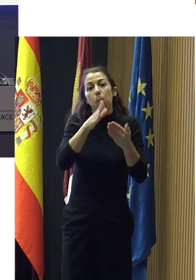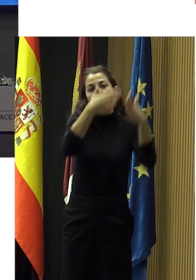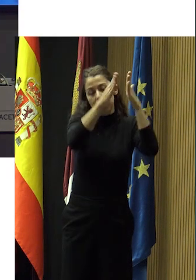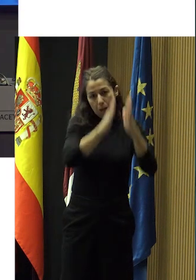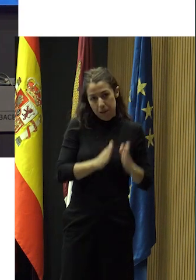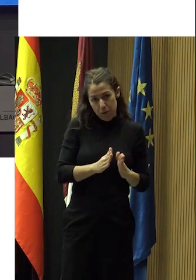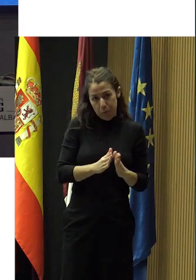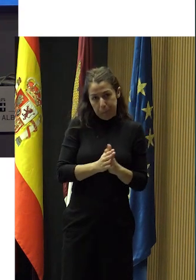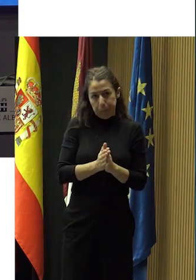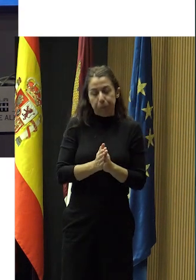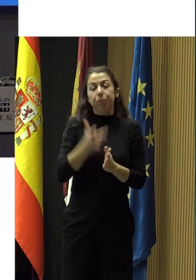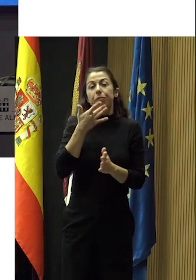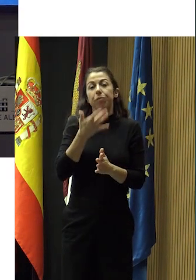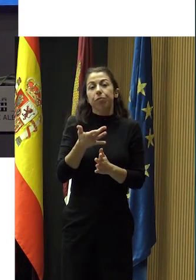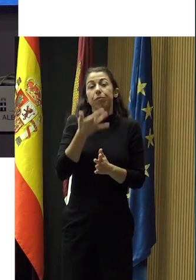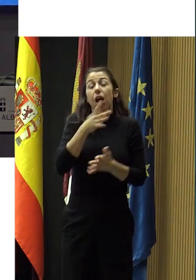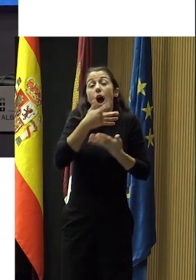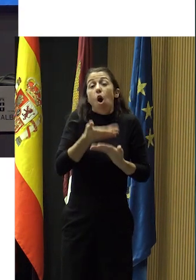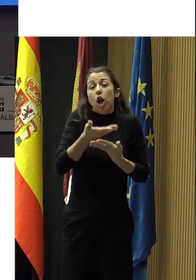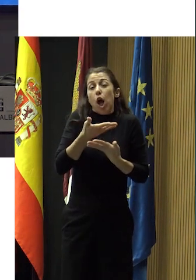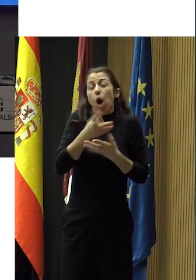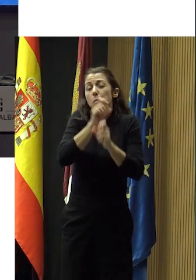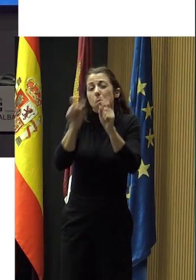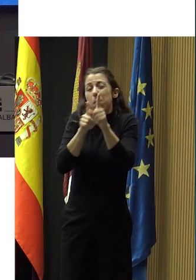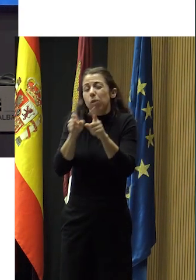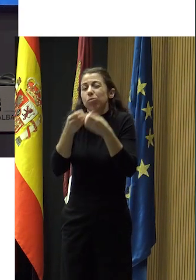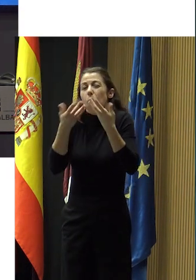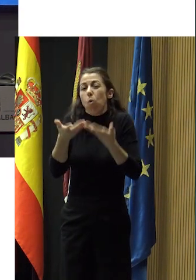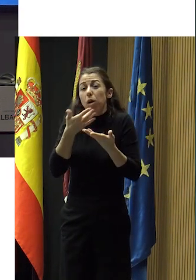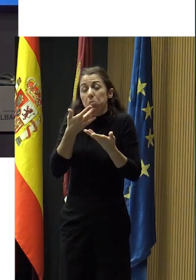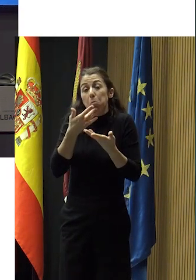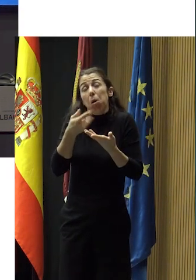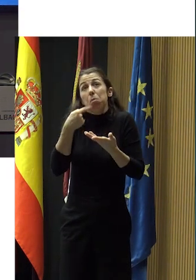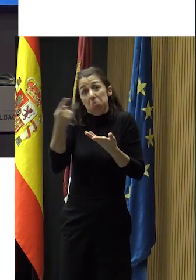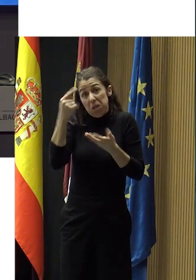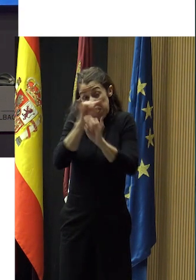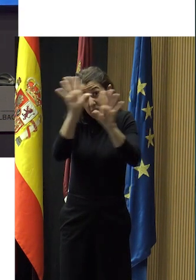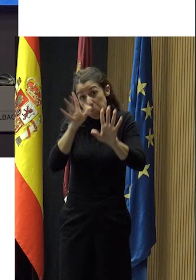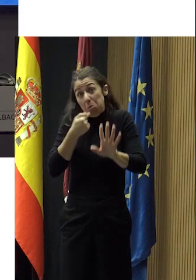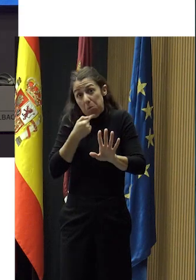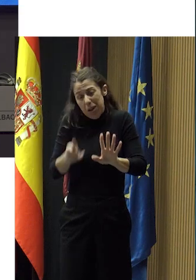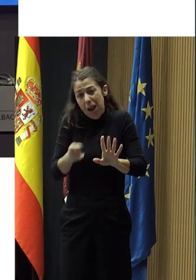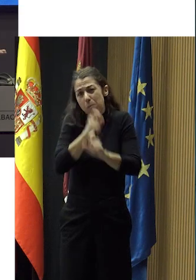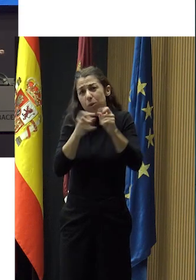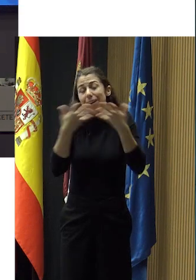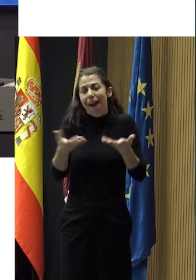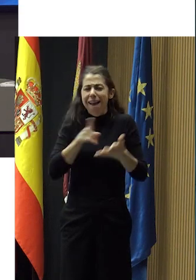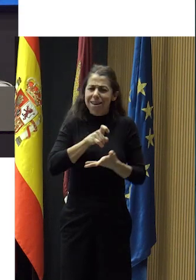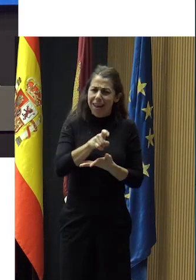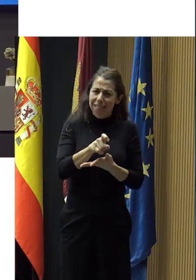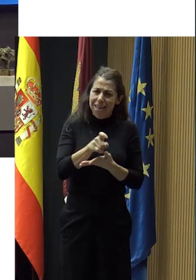tratamientos. Y ahora voy a preguntar una pregunta que puede ser una obviedad, ¿no? Y la pregunta es, ¿qué es el